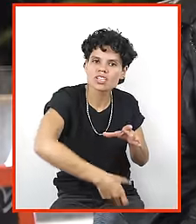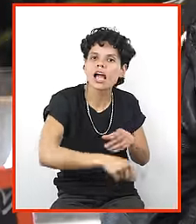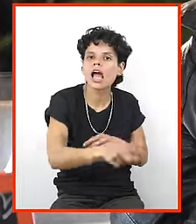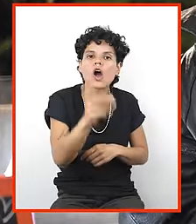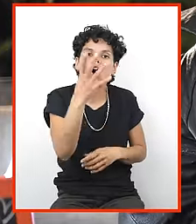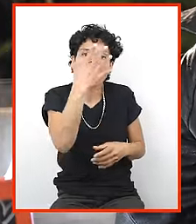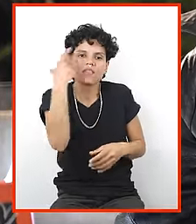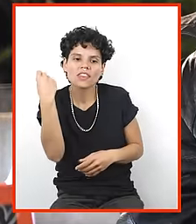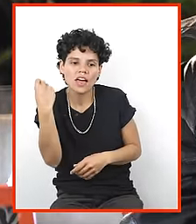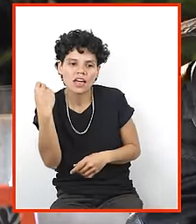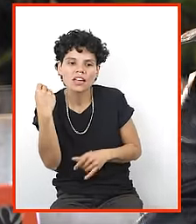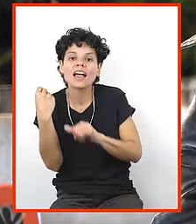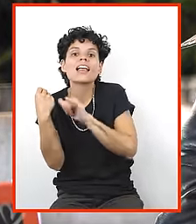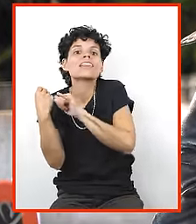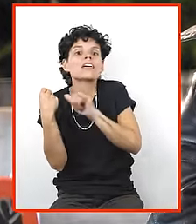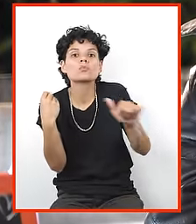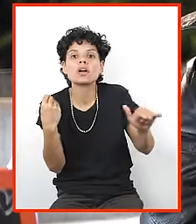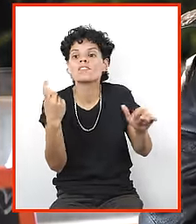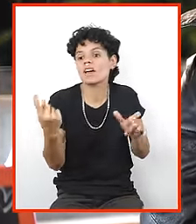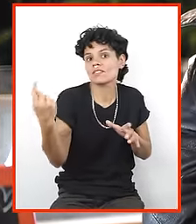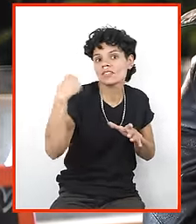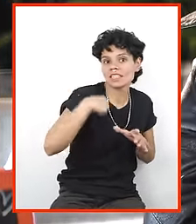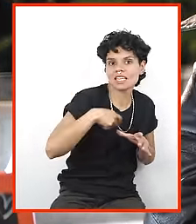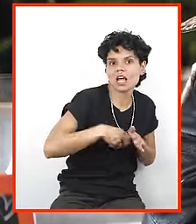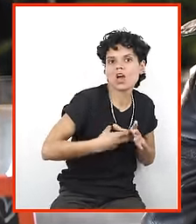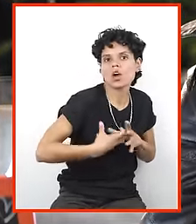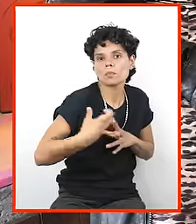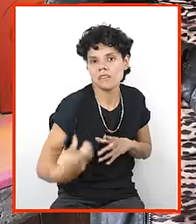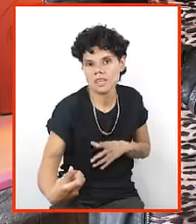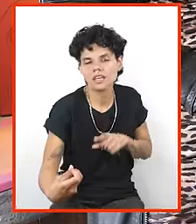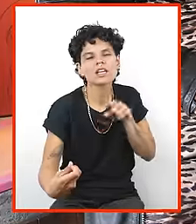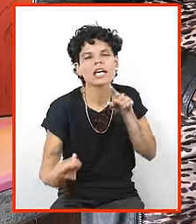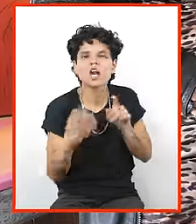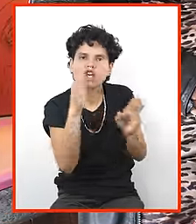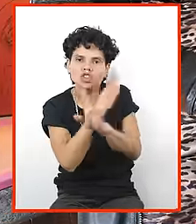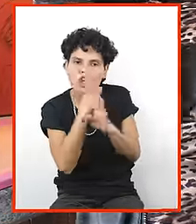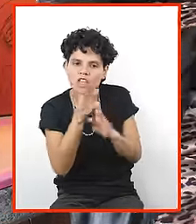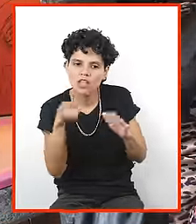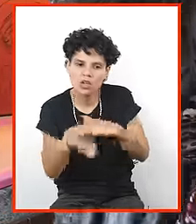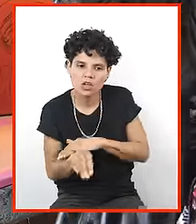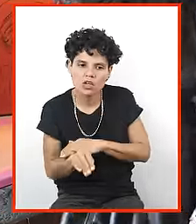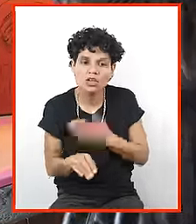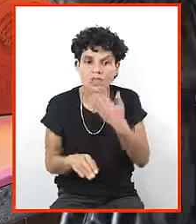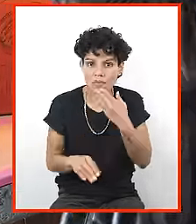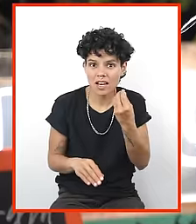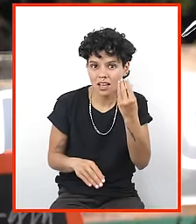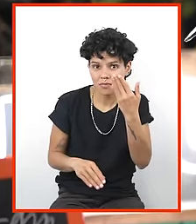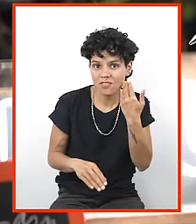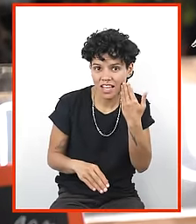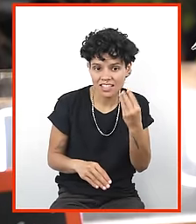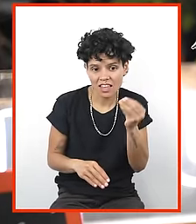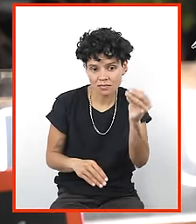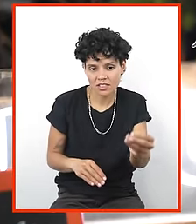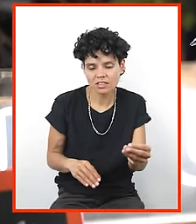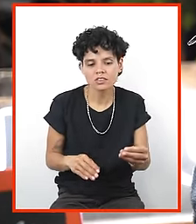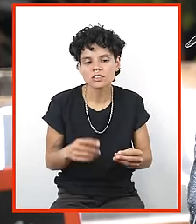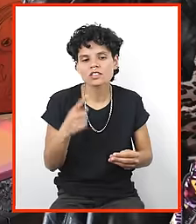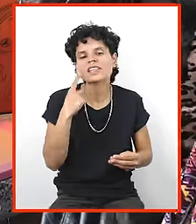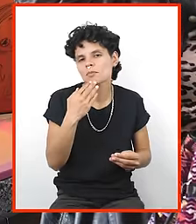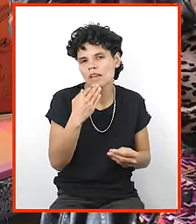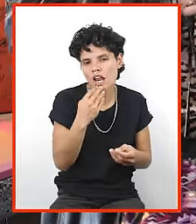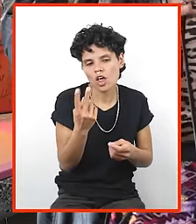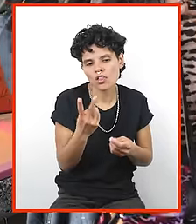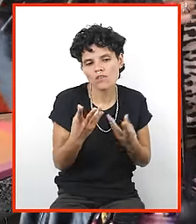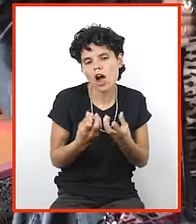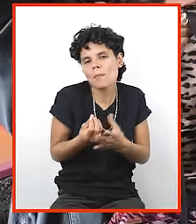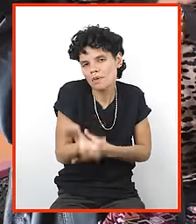de ahí se le va a olvidar y va a volver a pedirme el otro. Porque sabe que tengo otro. Entonces lo esconde. Se lo, le doy uno a la blanquita, mejor que... para que no peleen. Blanqui